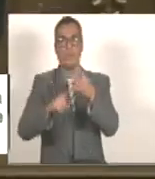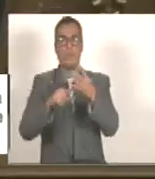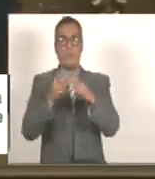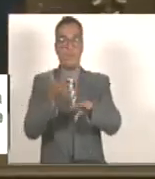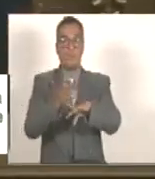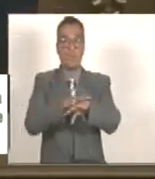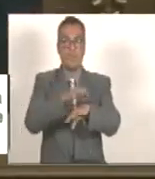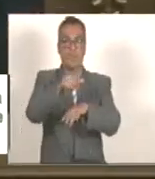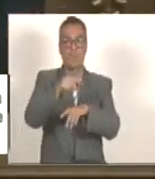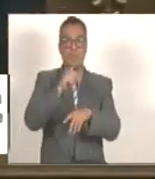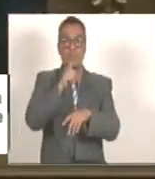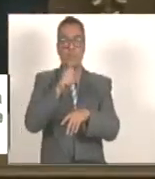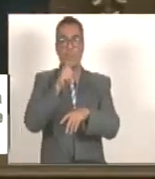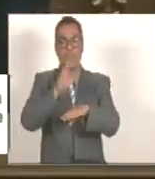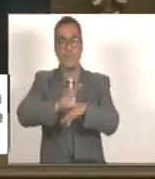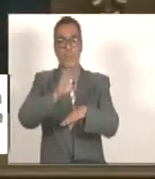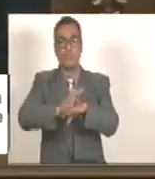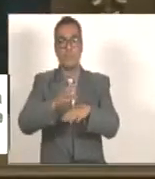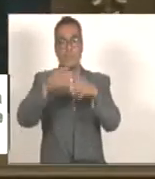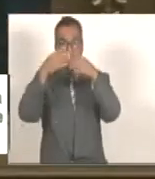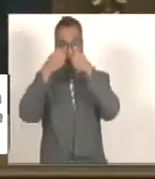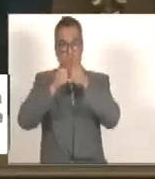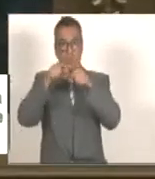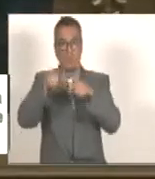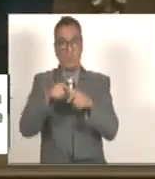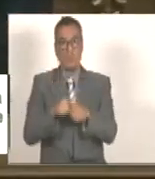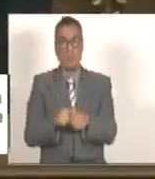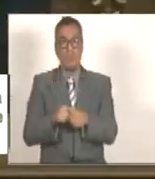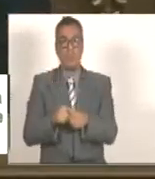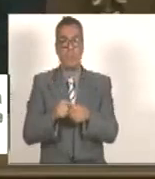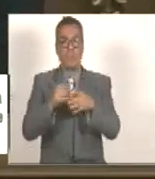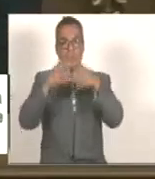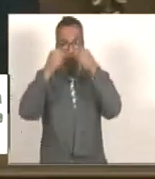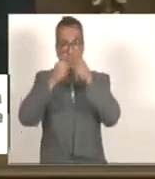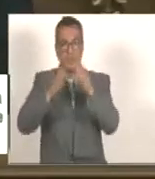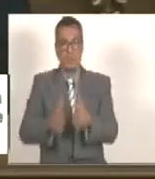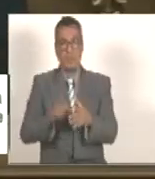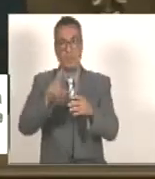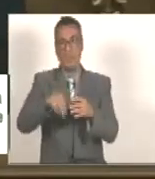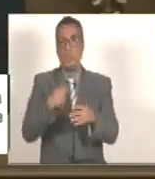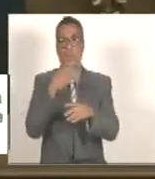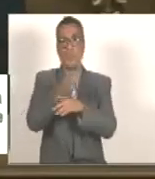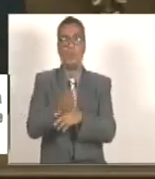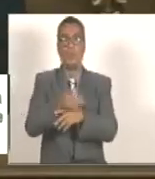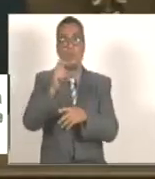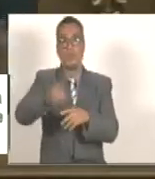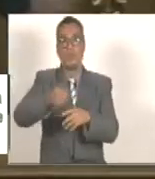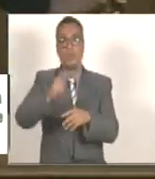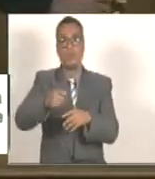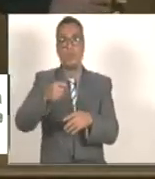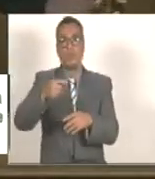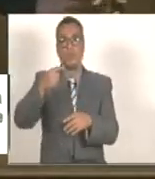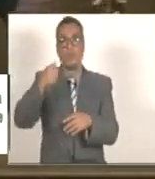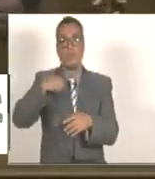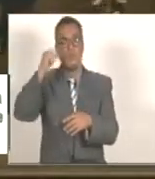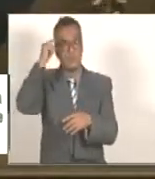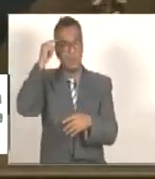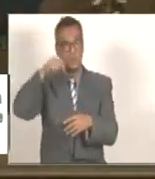que se tenía en ese centro penitenciario es que los privados de libertad no podían ir a su audiencia. De manera que